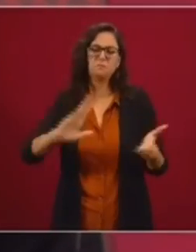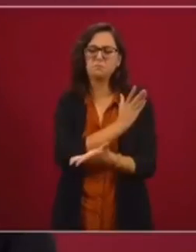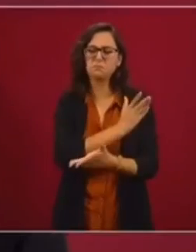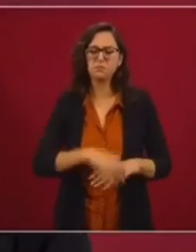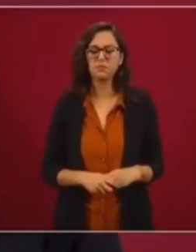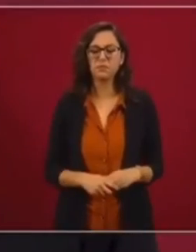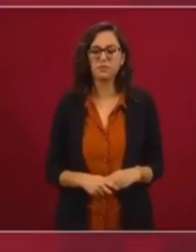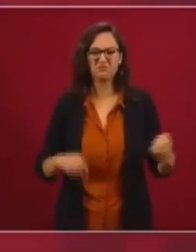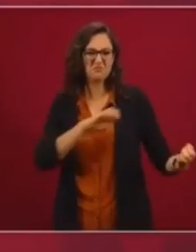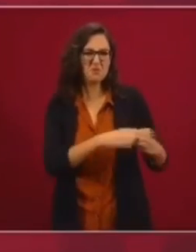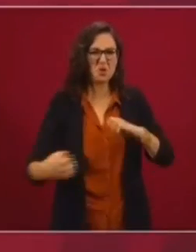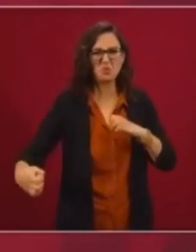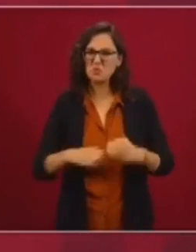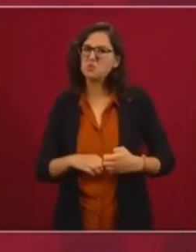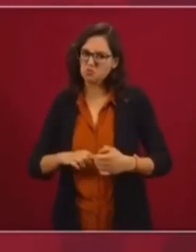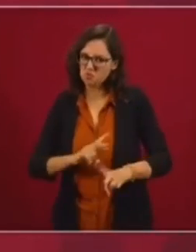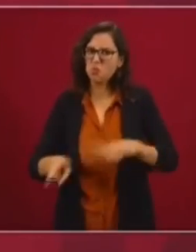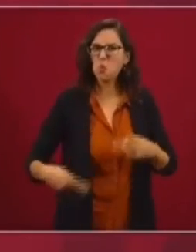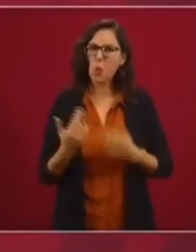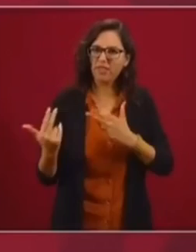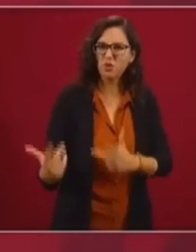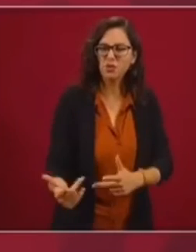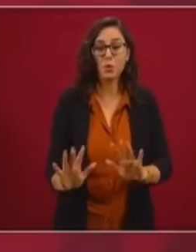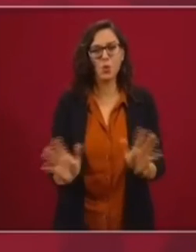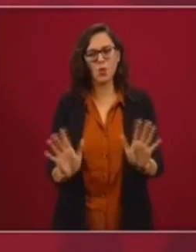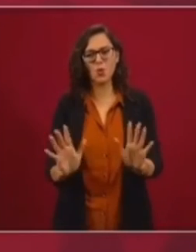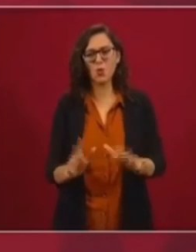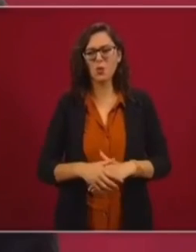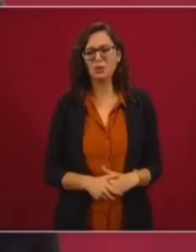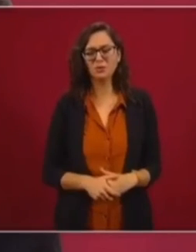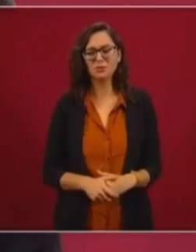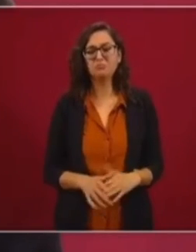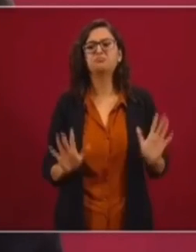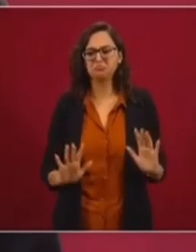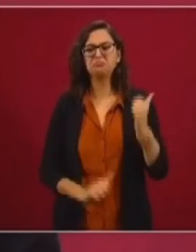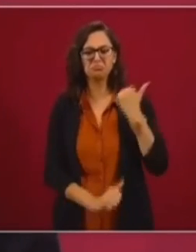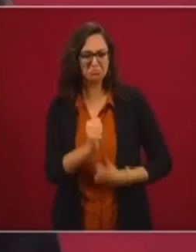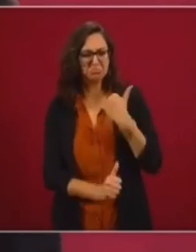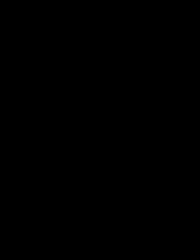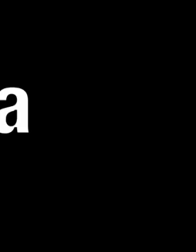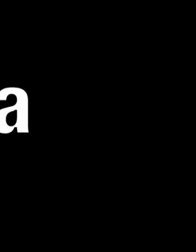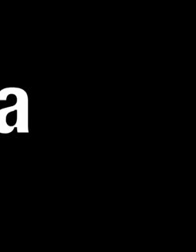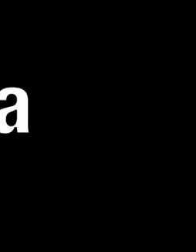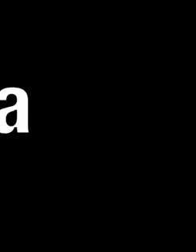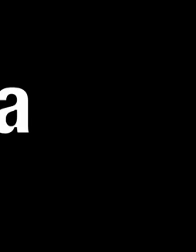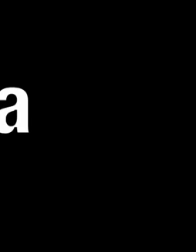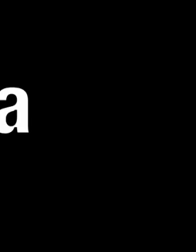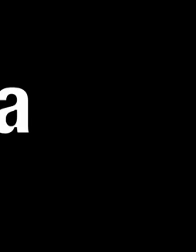no vernos como enemigos a destruir, si acaso como adversarios a vencer.